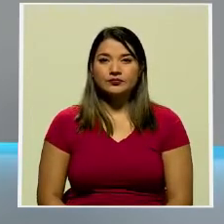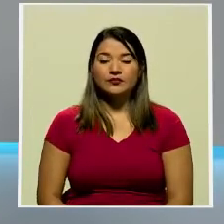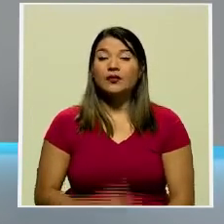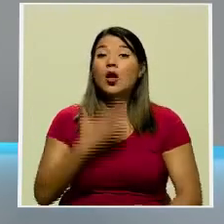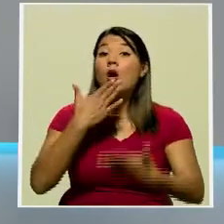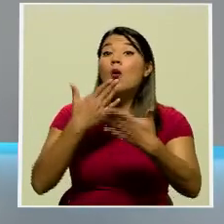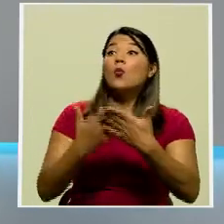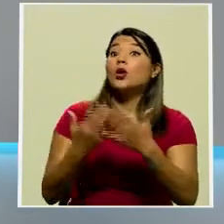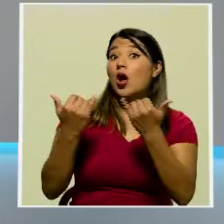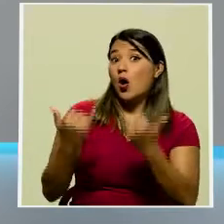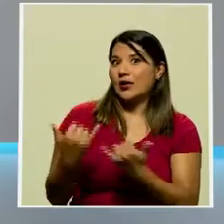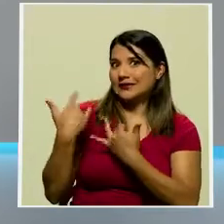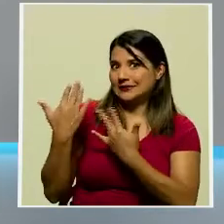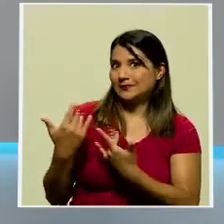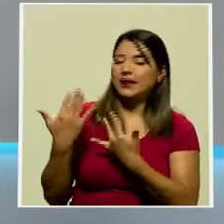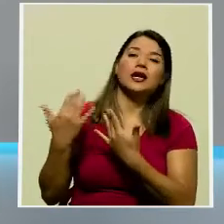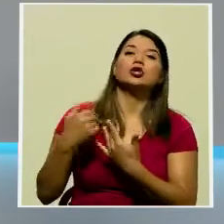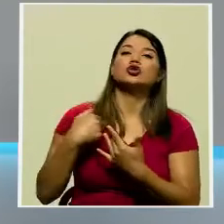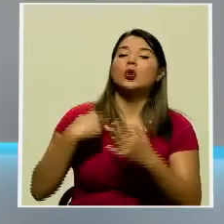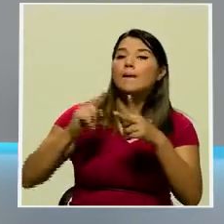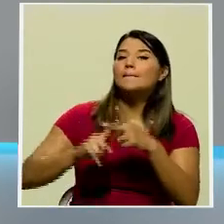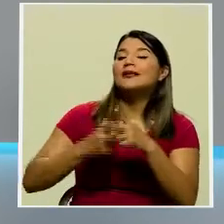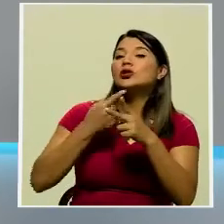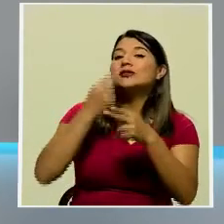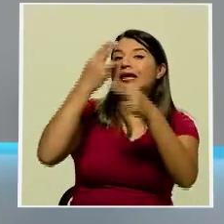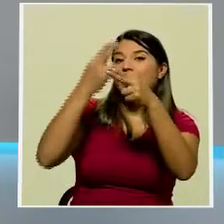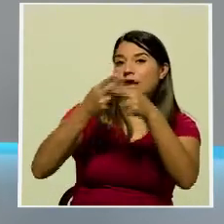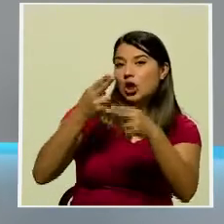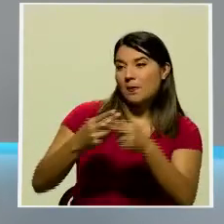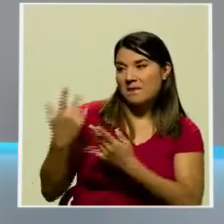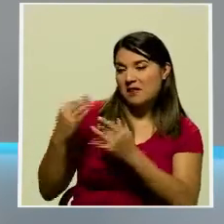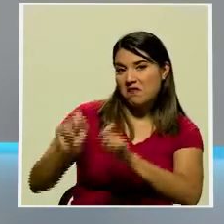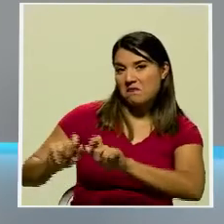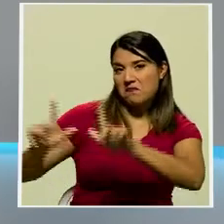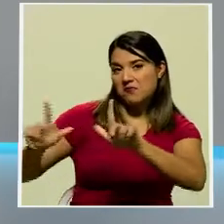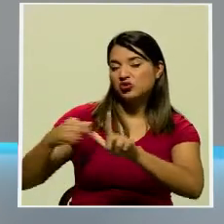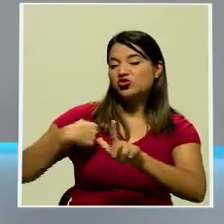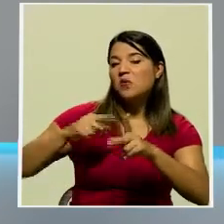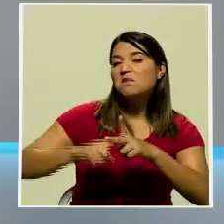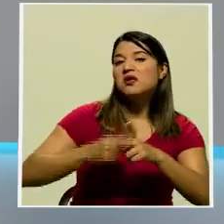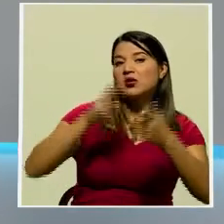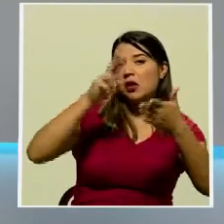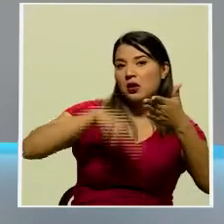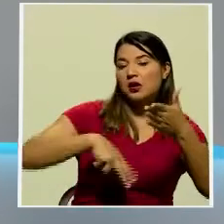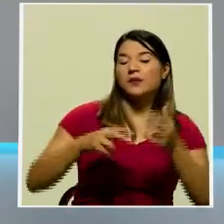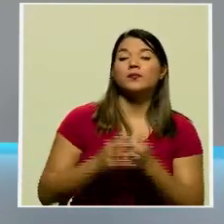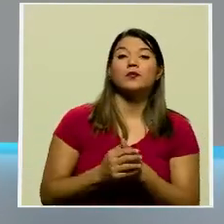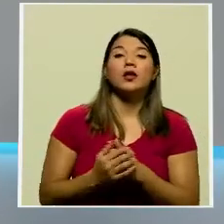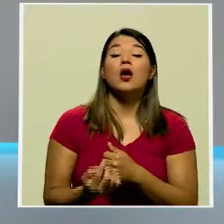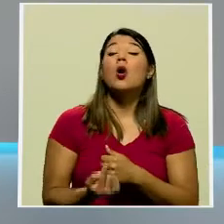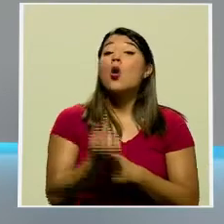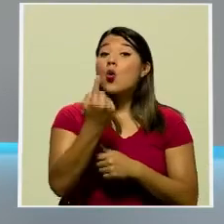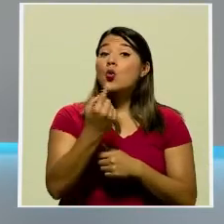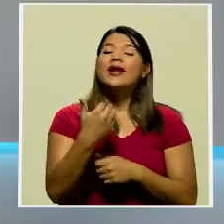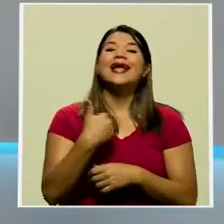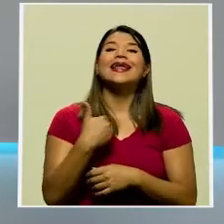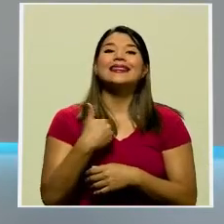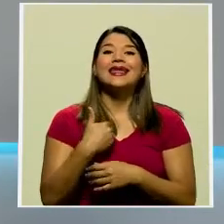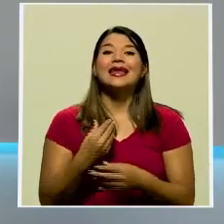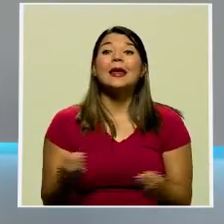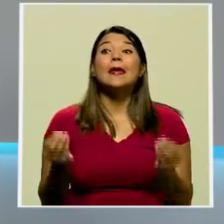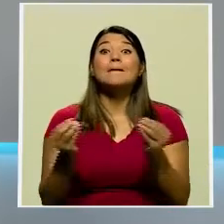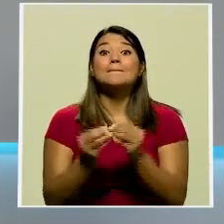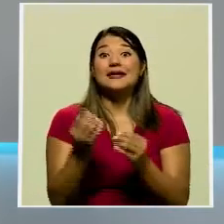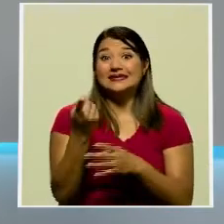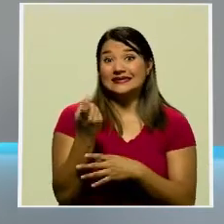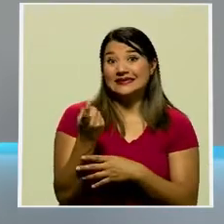Bueno, mientras tanto voy a ir mencionándolas, mientras las tenemos aquí en pantalla. Básicamente, una de las que tiene un déficit para el